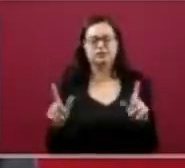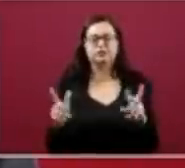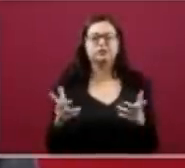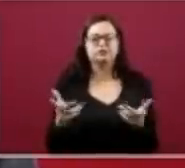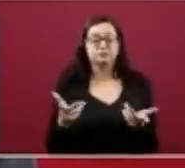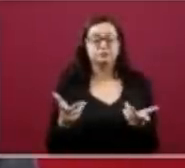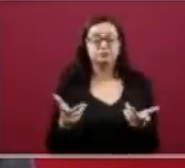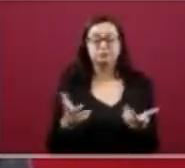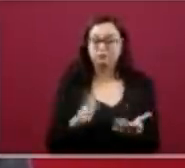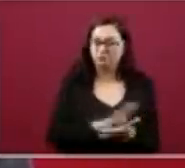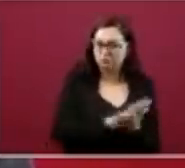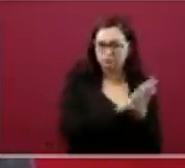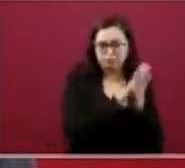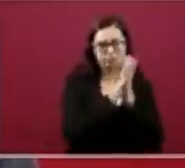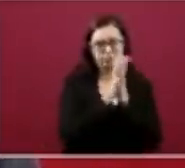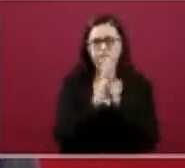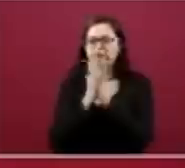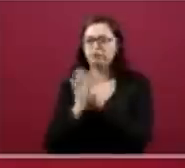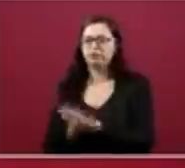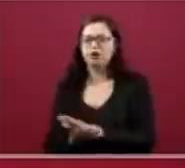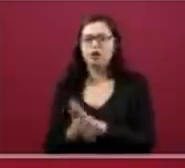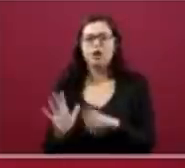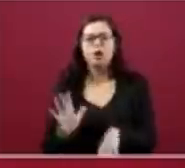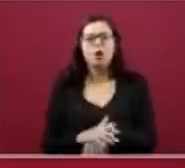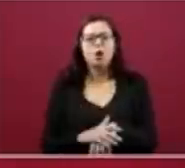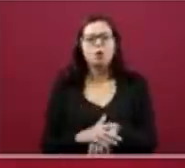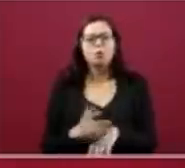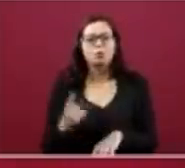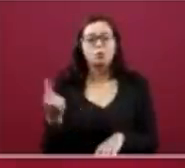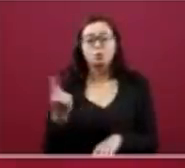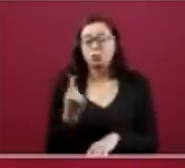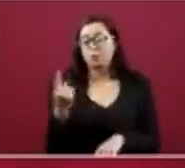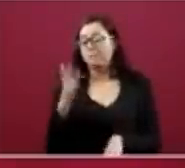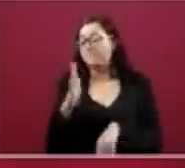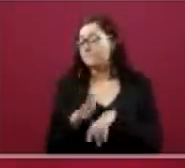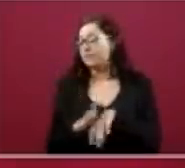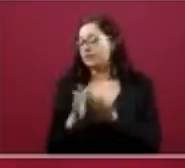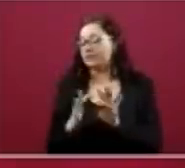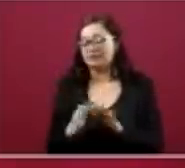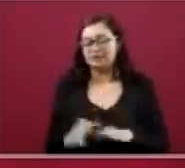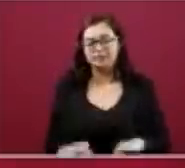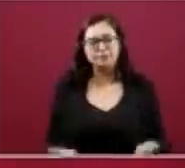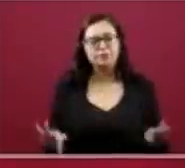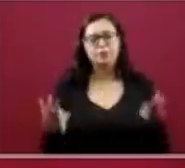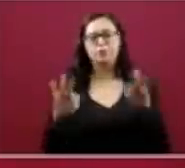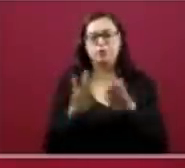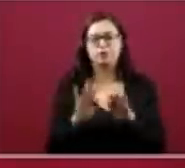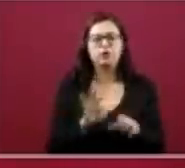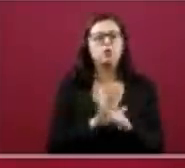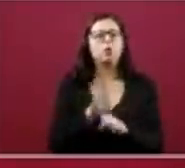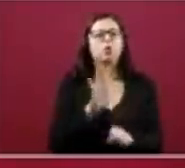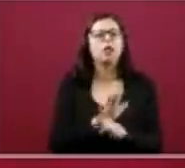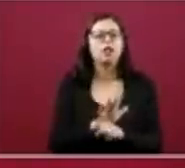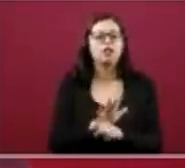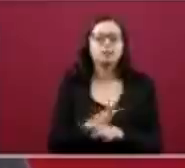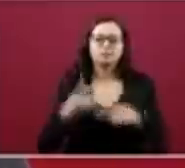importante, un giro, porque lo prioritario es la seguridad